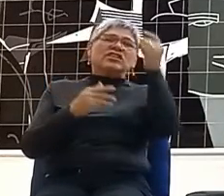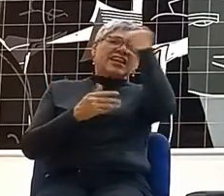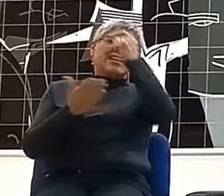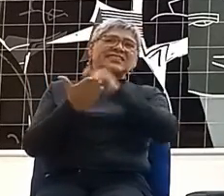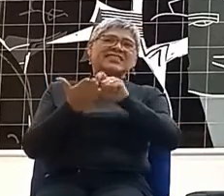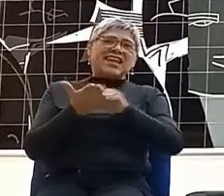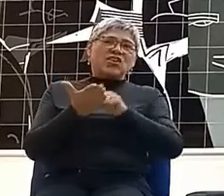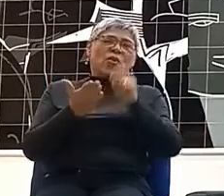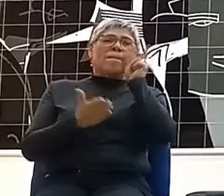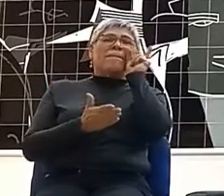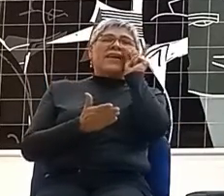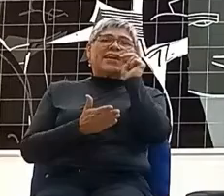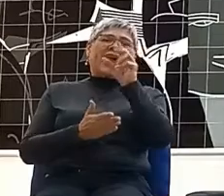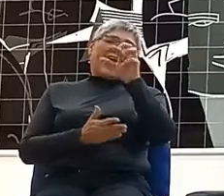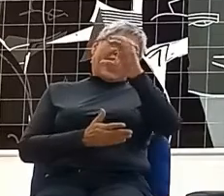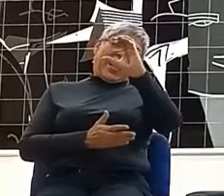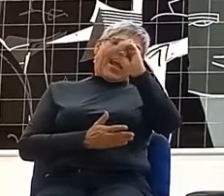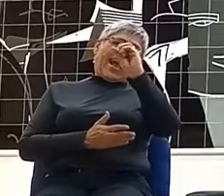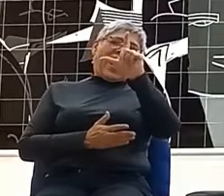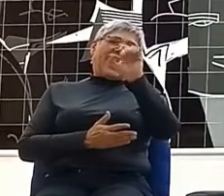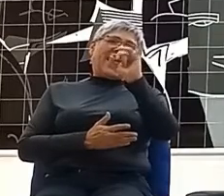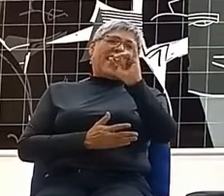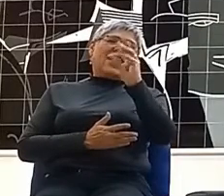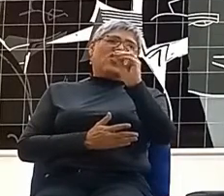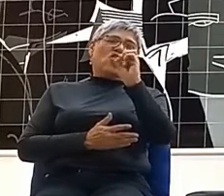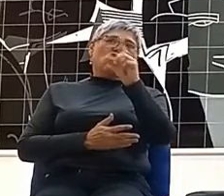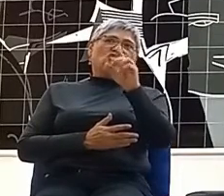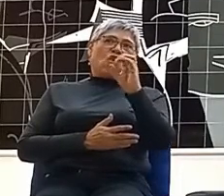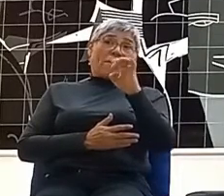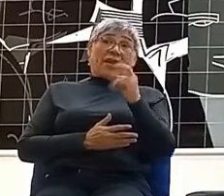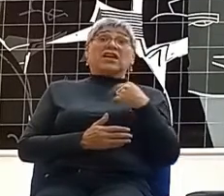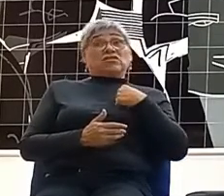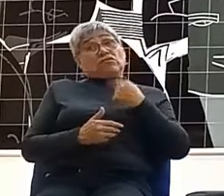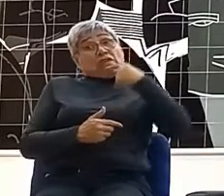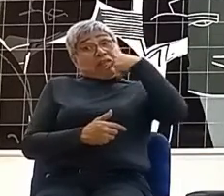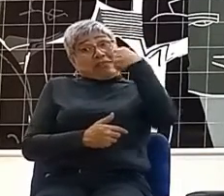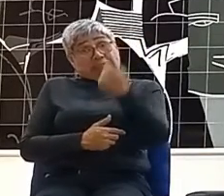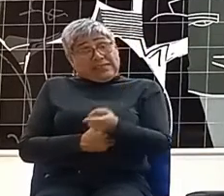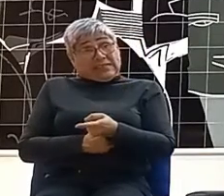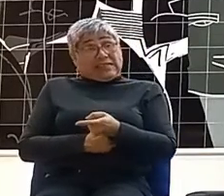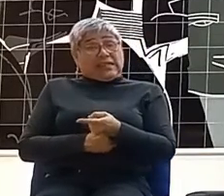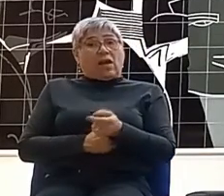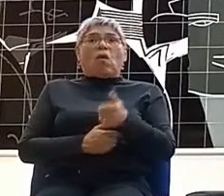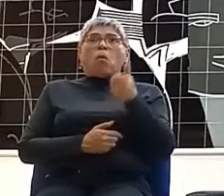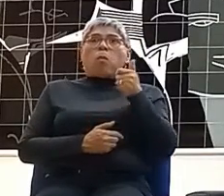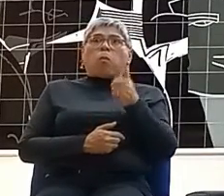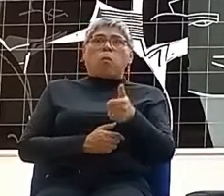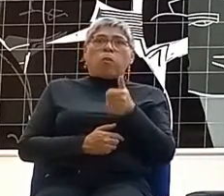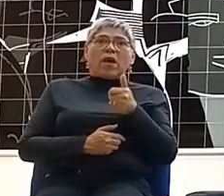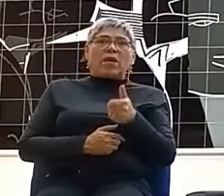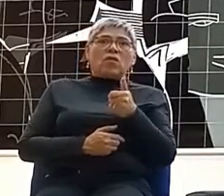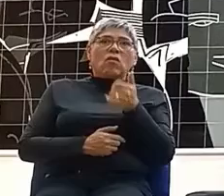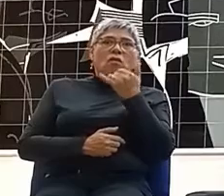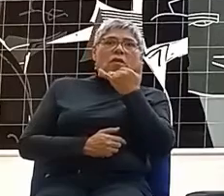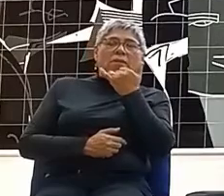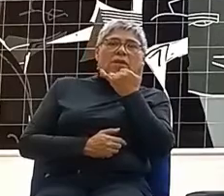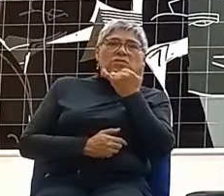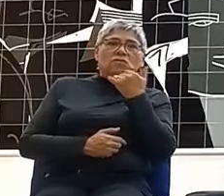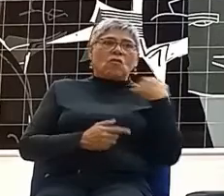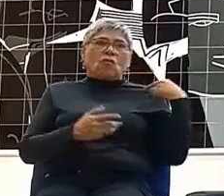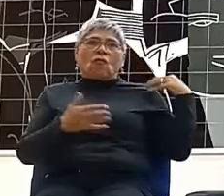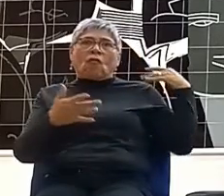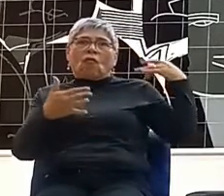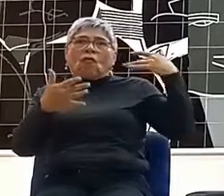Caleidoscópica, poder decir, bueno, es que ese pálpito, ese espíritu,